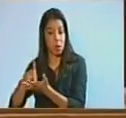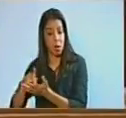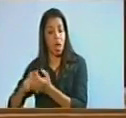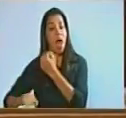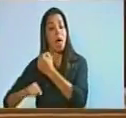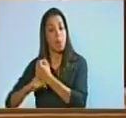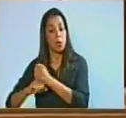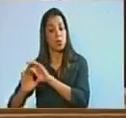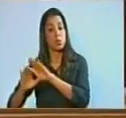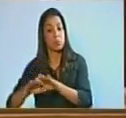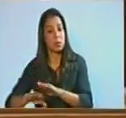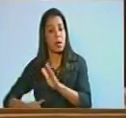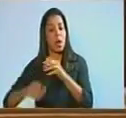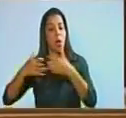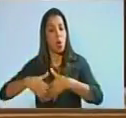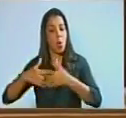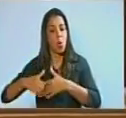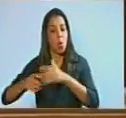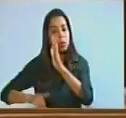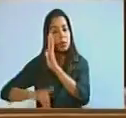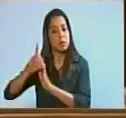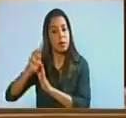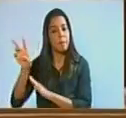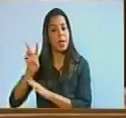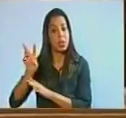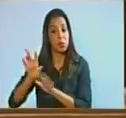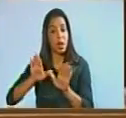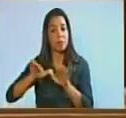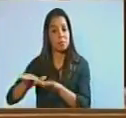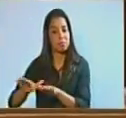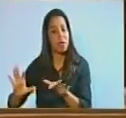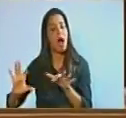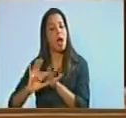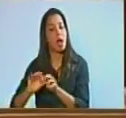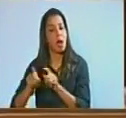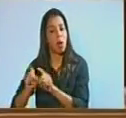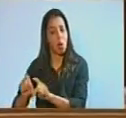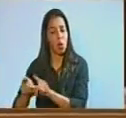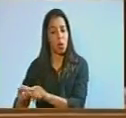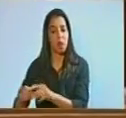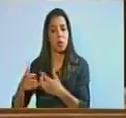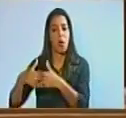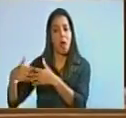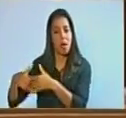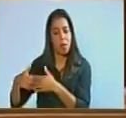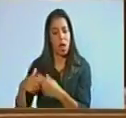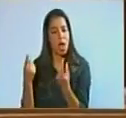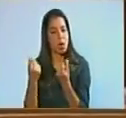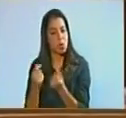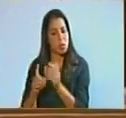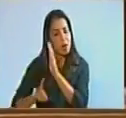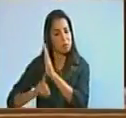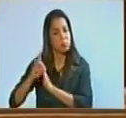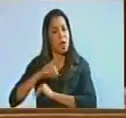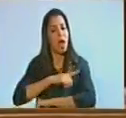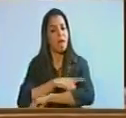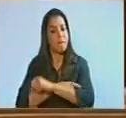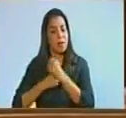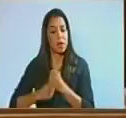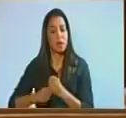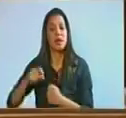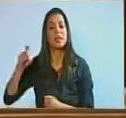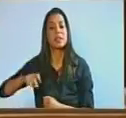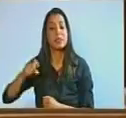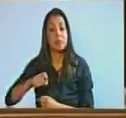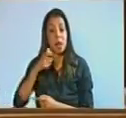y la producción nacional, que quiere realmente desarrollar sus capacidades económicas con respeto a las